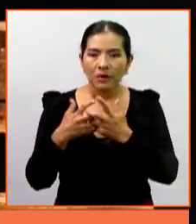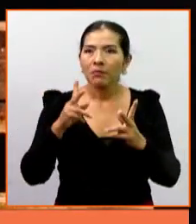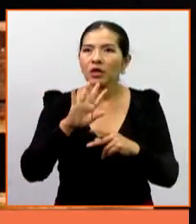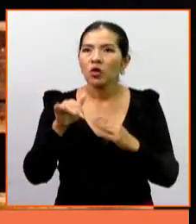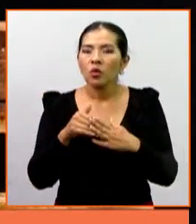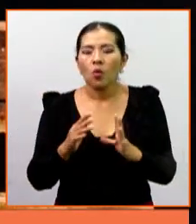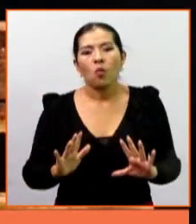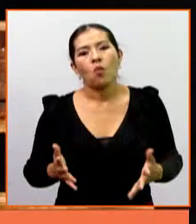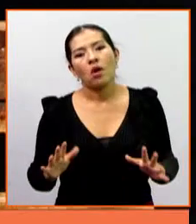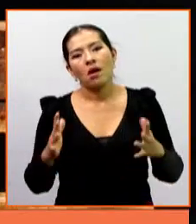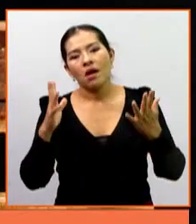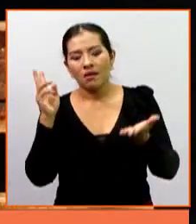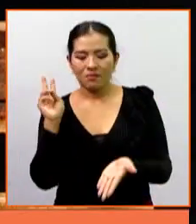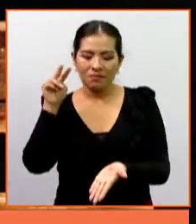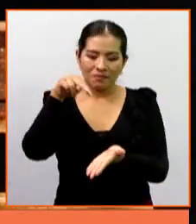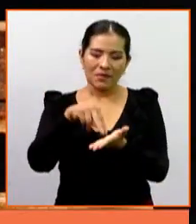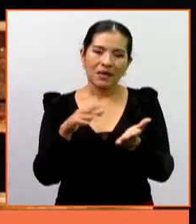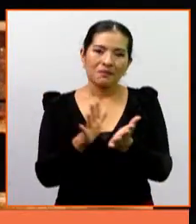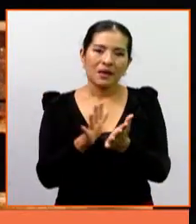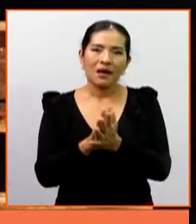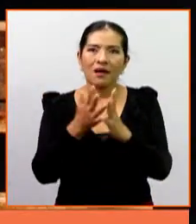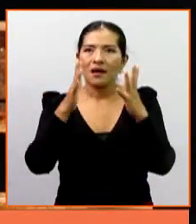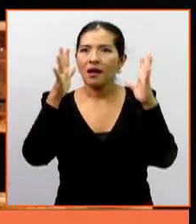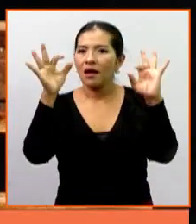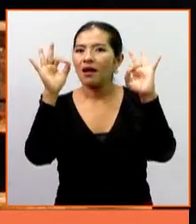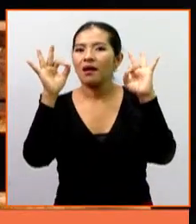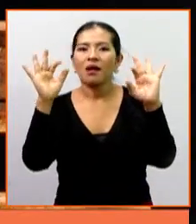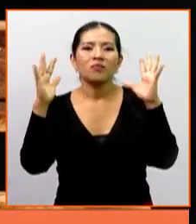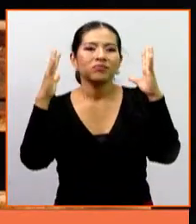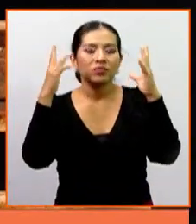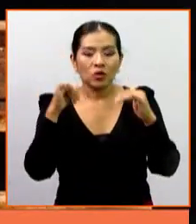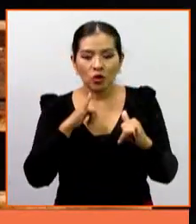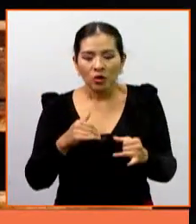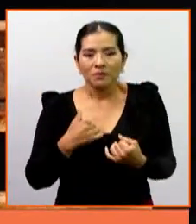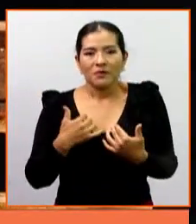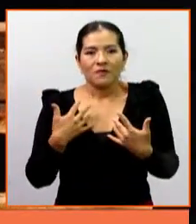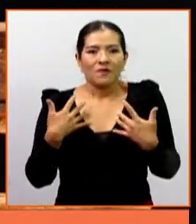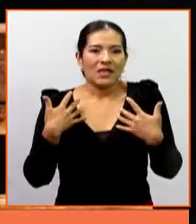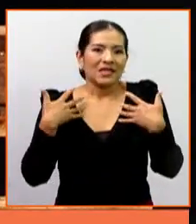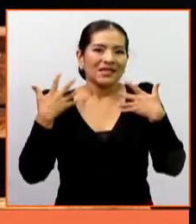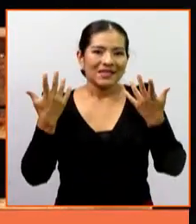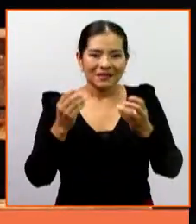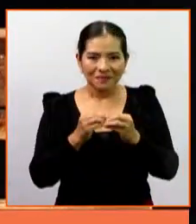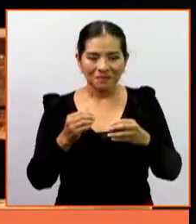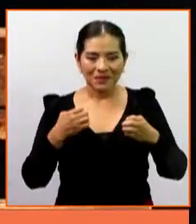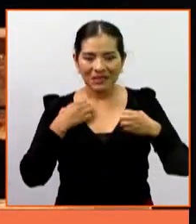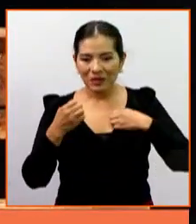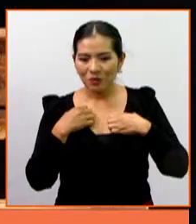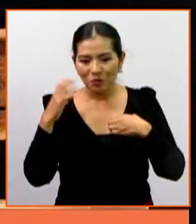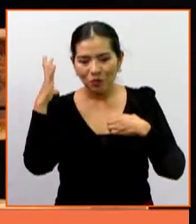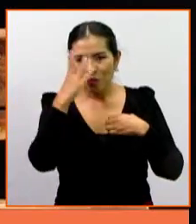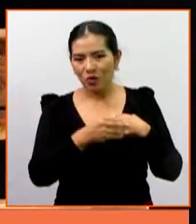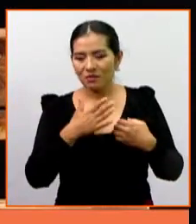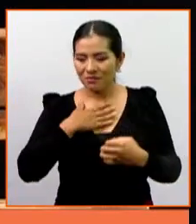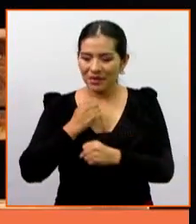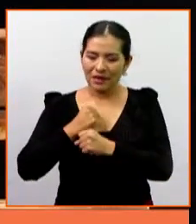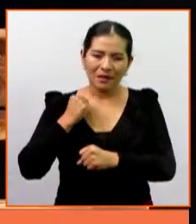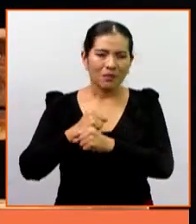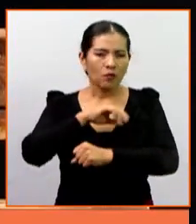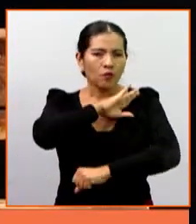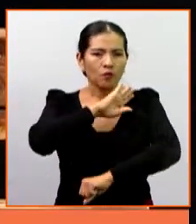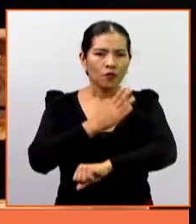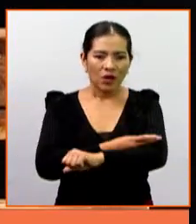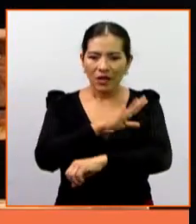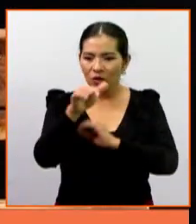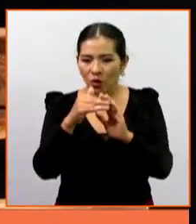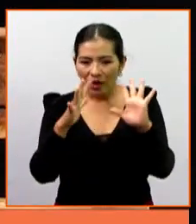terminó aplaudiéndonos de pie, y eso ha sido a mí que me llena de mucha alegría, mucho amor, porque se ha visto reflejado el trabajo arduo que hemos